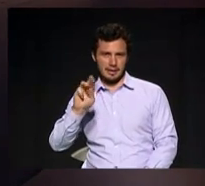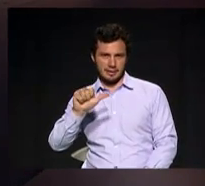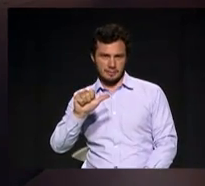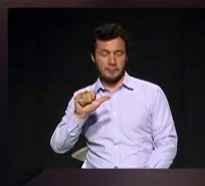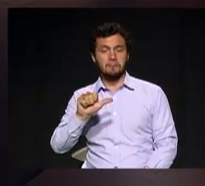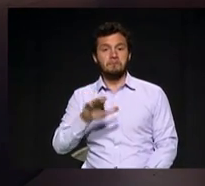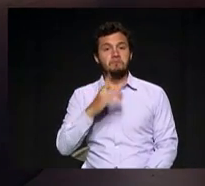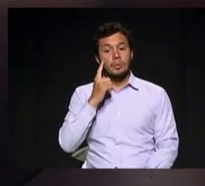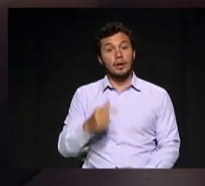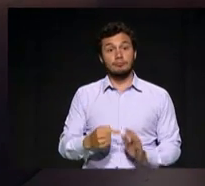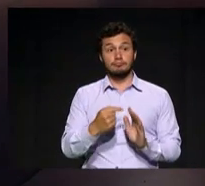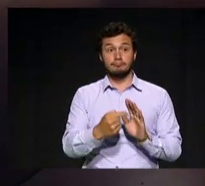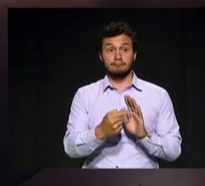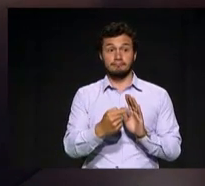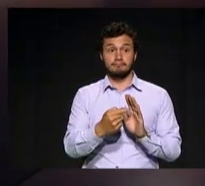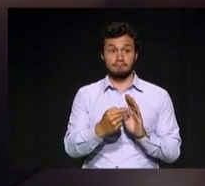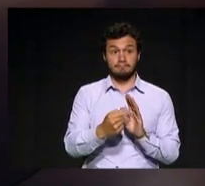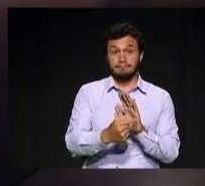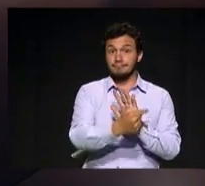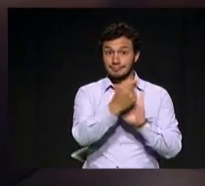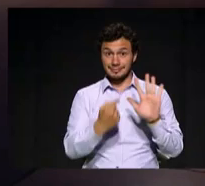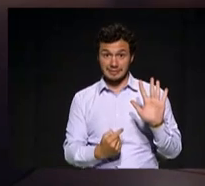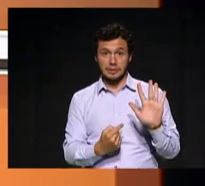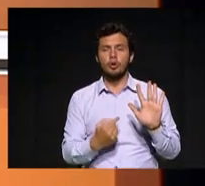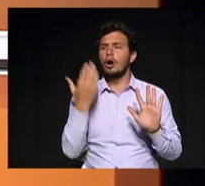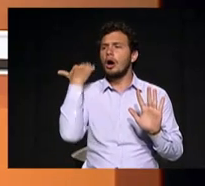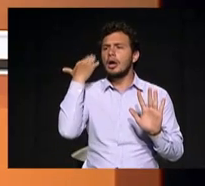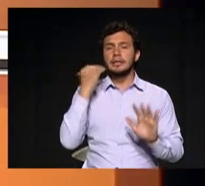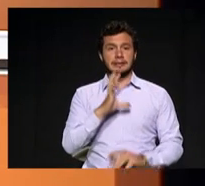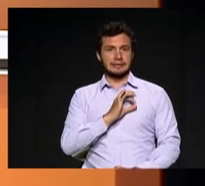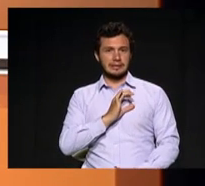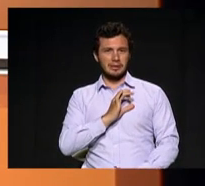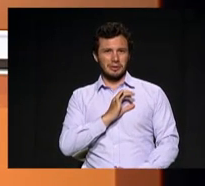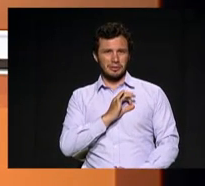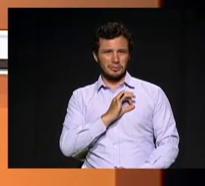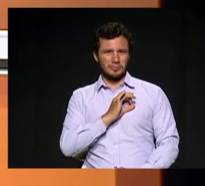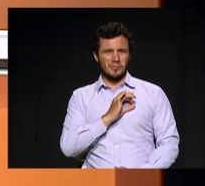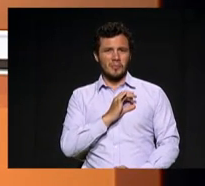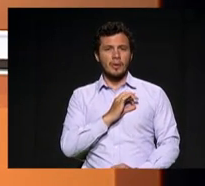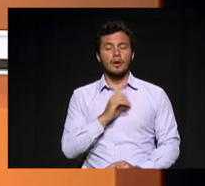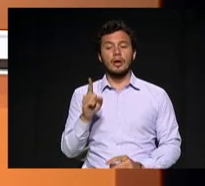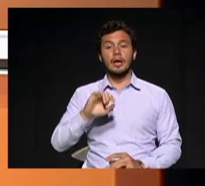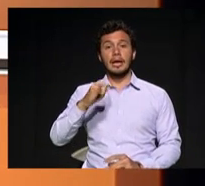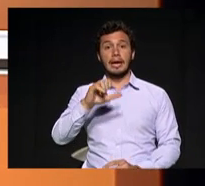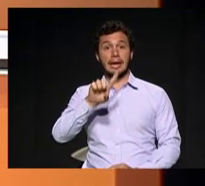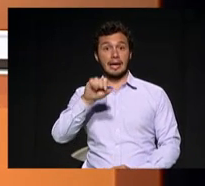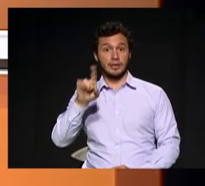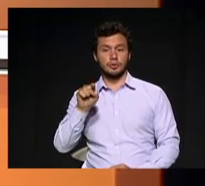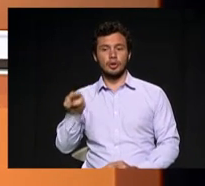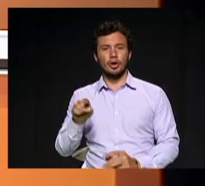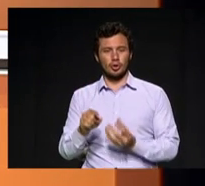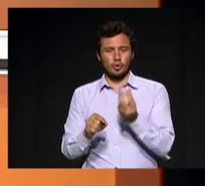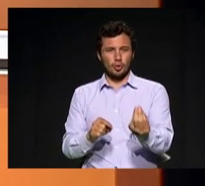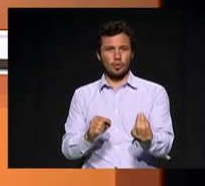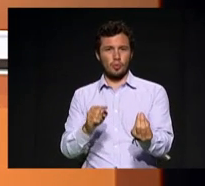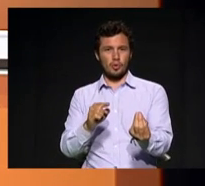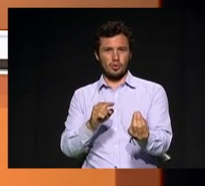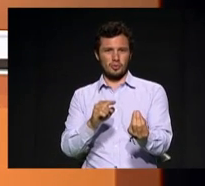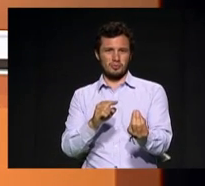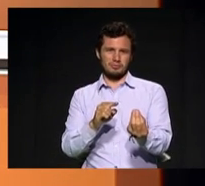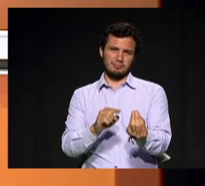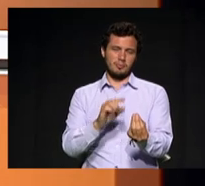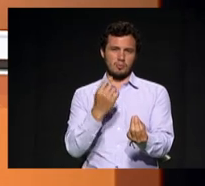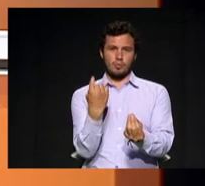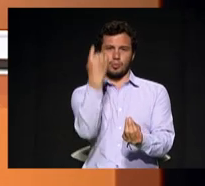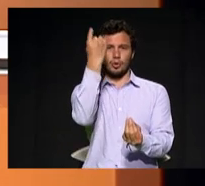el pasado sábado 21 de septiembre jesús aníbal echeverri candidato del partido de la 'u' declinó su aspiración bueno es muy